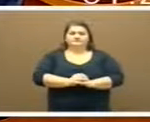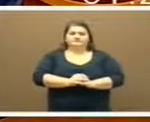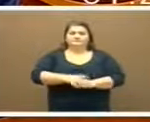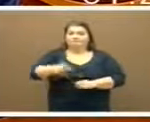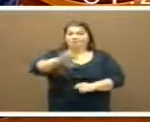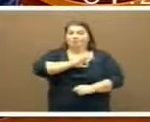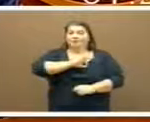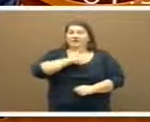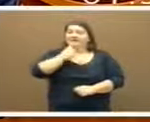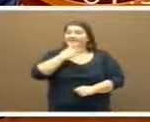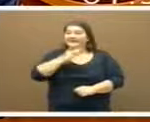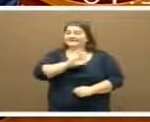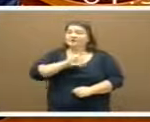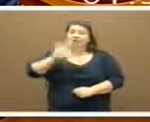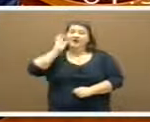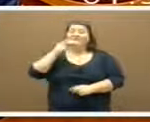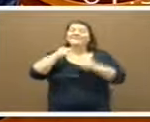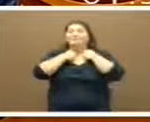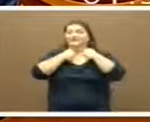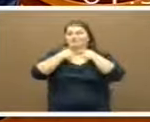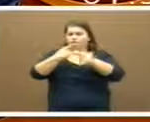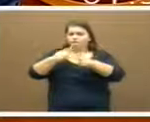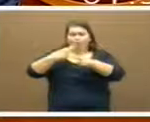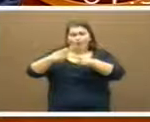Usted decía, señora diputada, que la política,